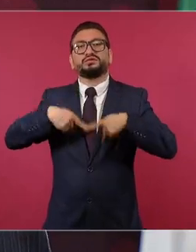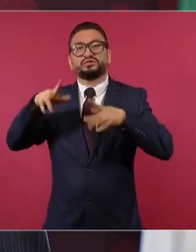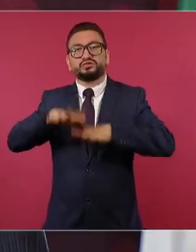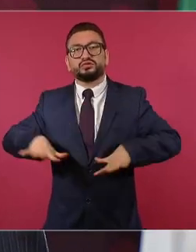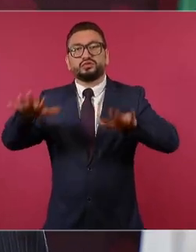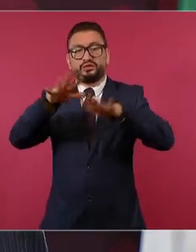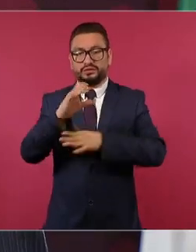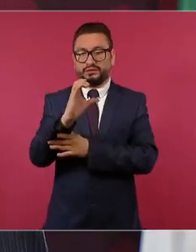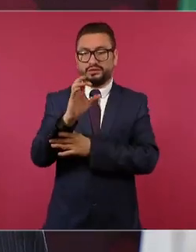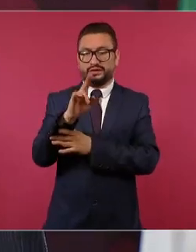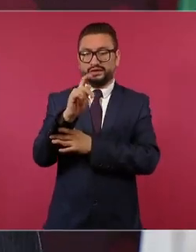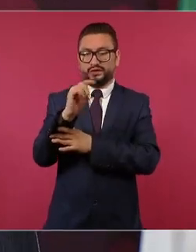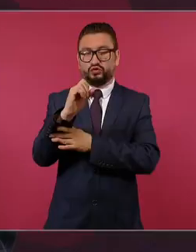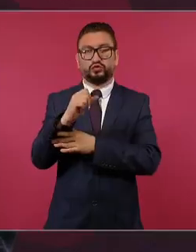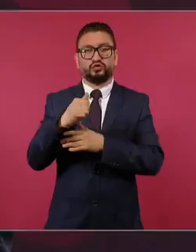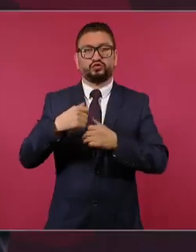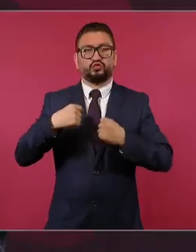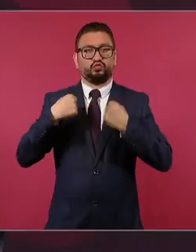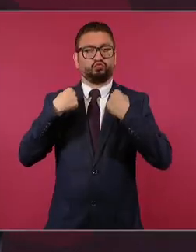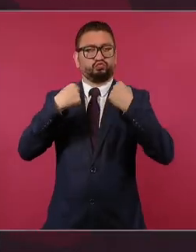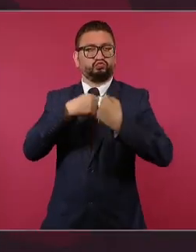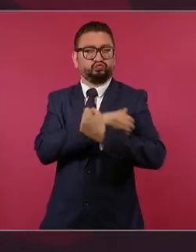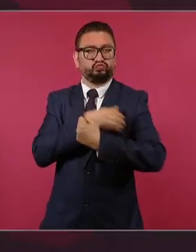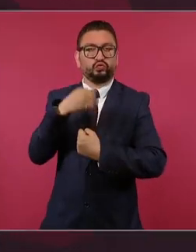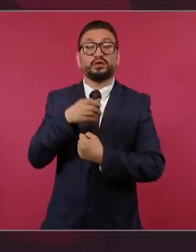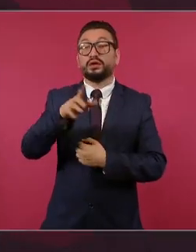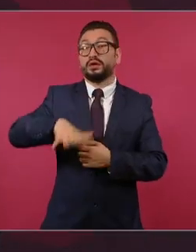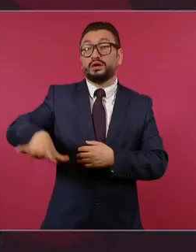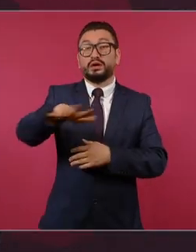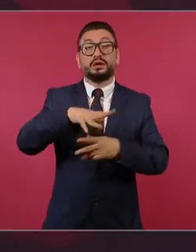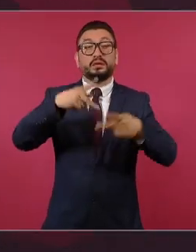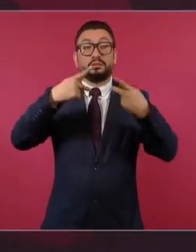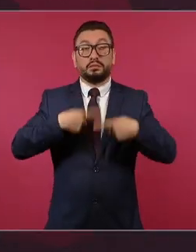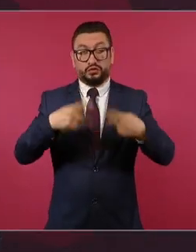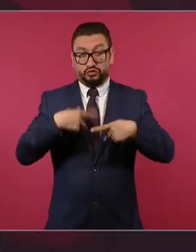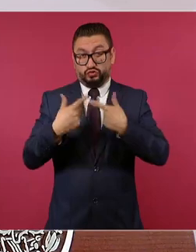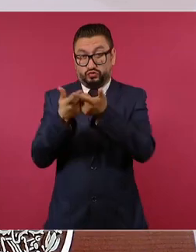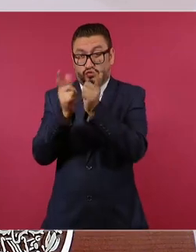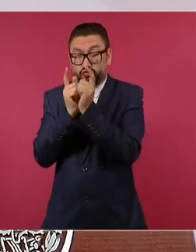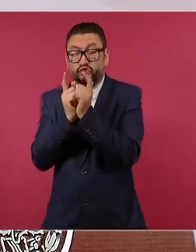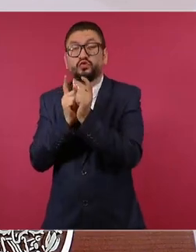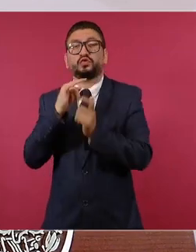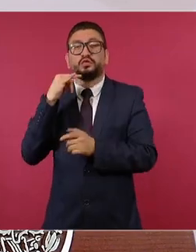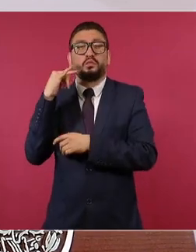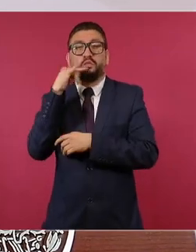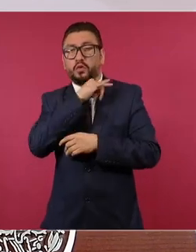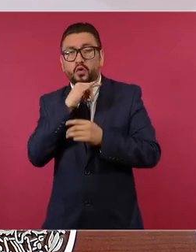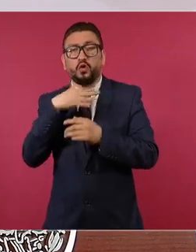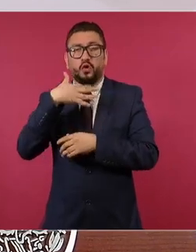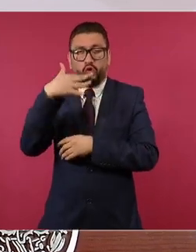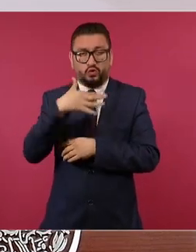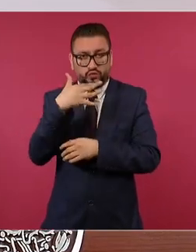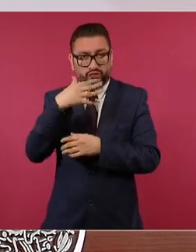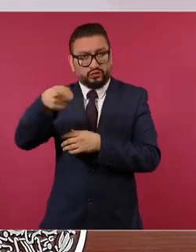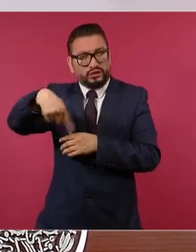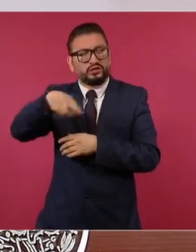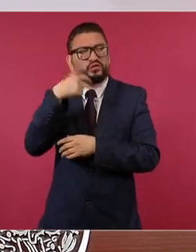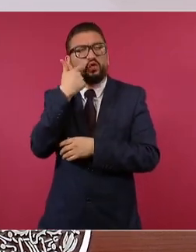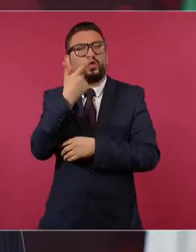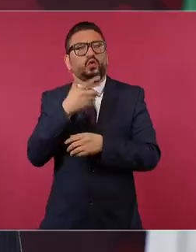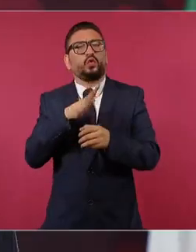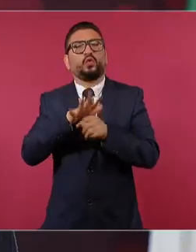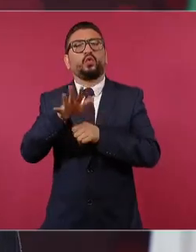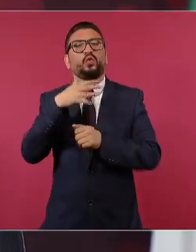poder. ¿Y qué quieren los conservadores corruptos, hipócritas? Que nada